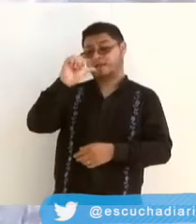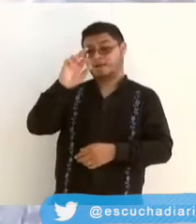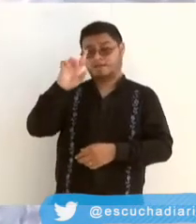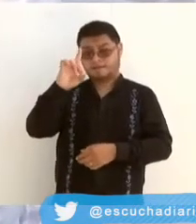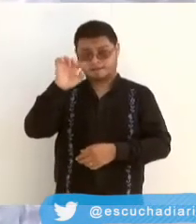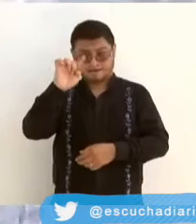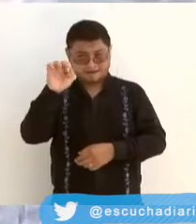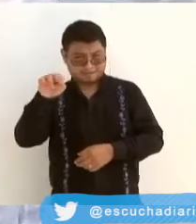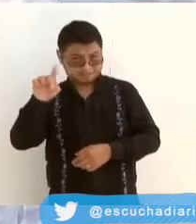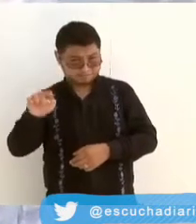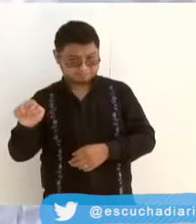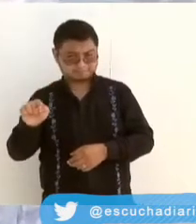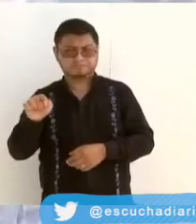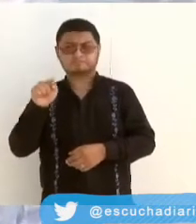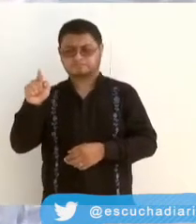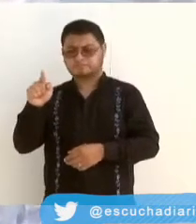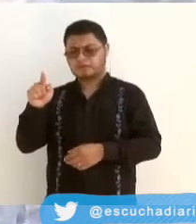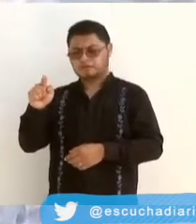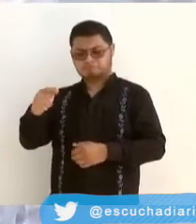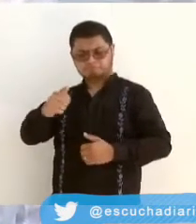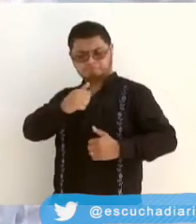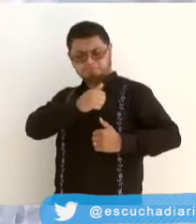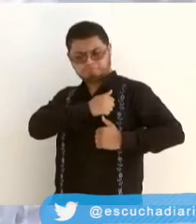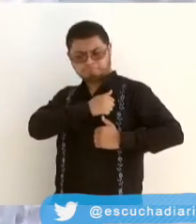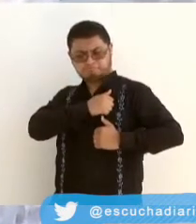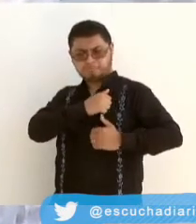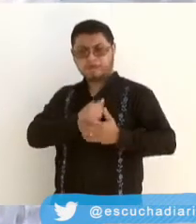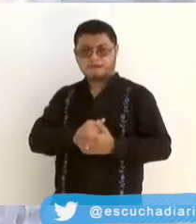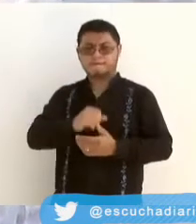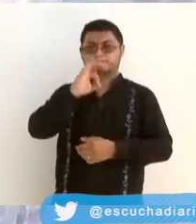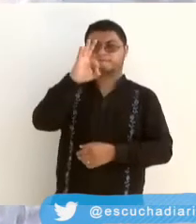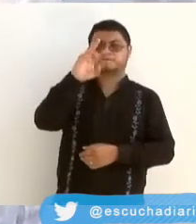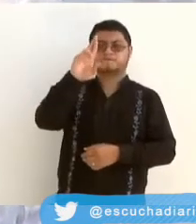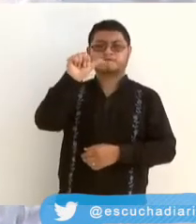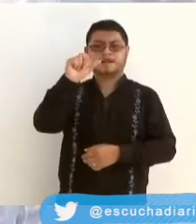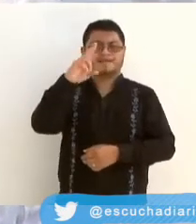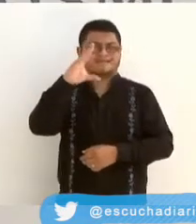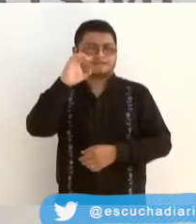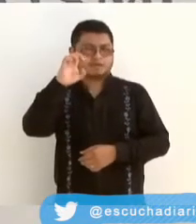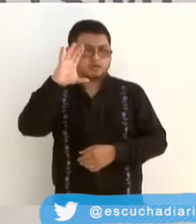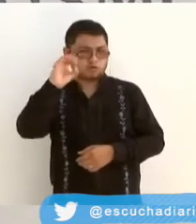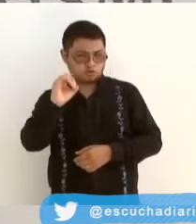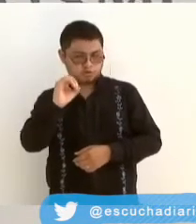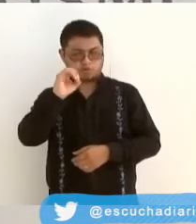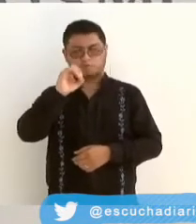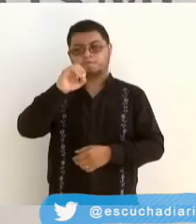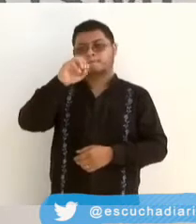Comunicaciones el general Francisco J. Mújica,